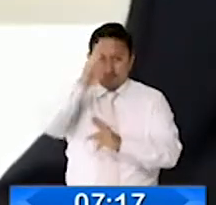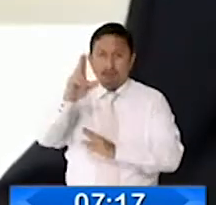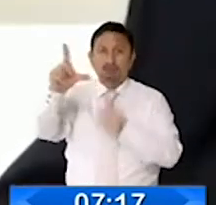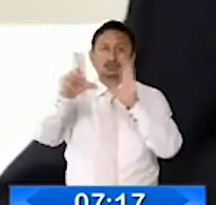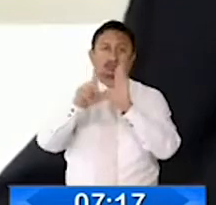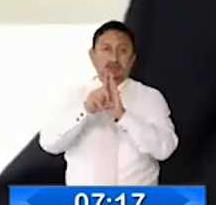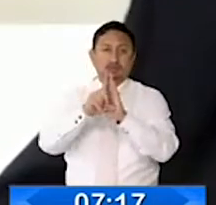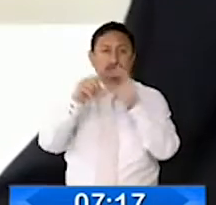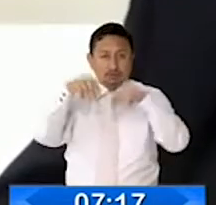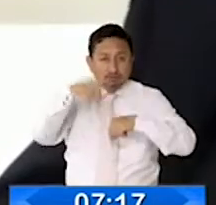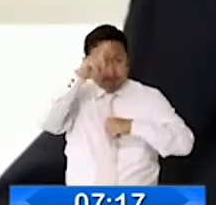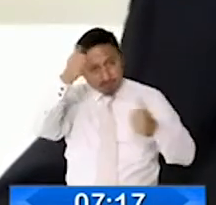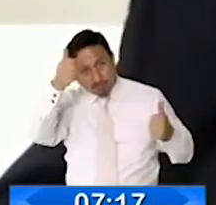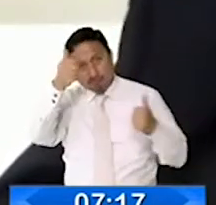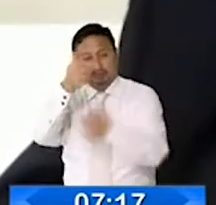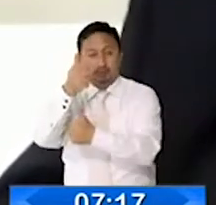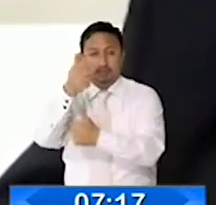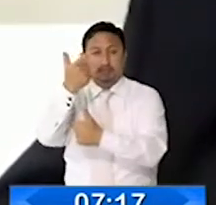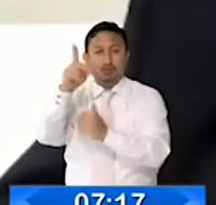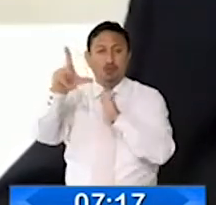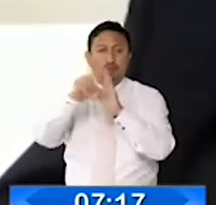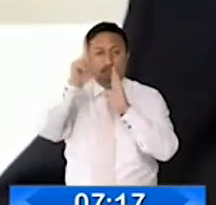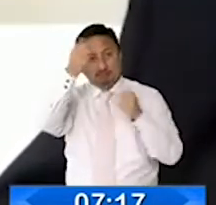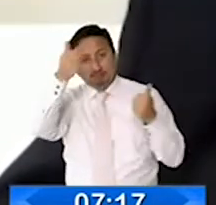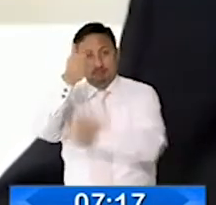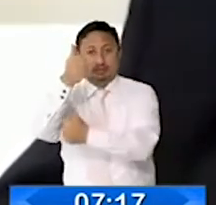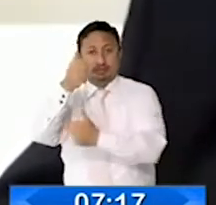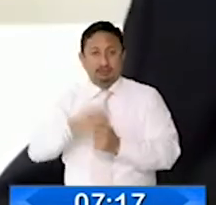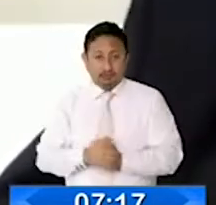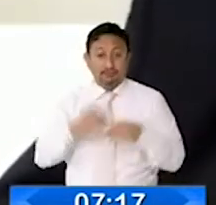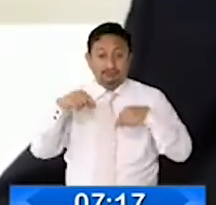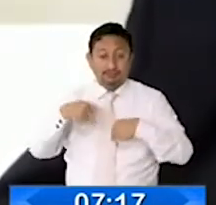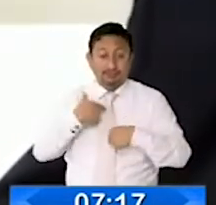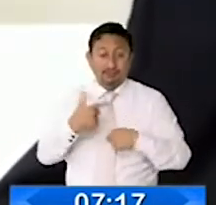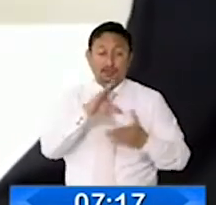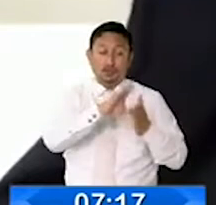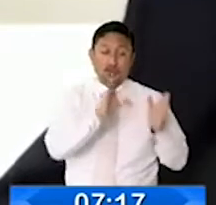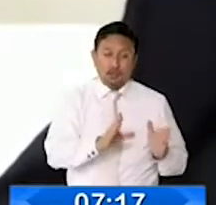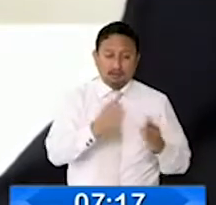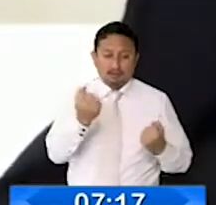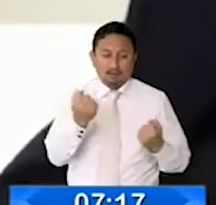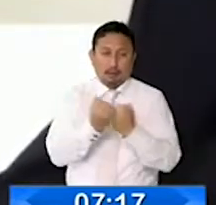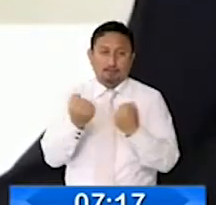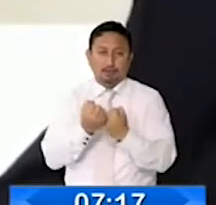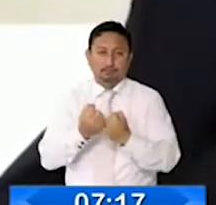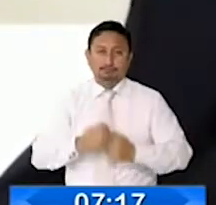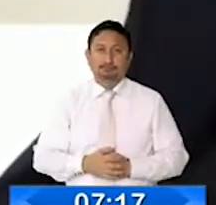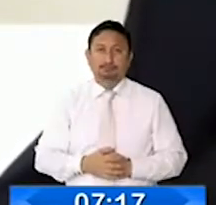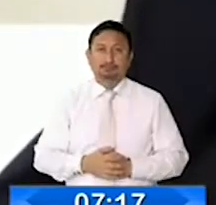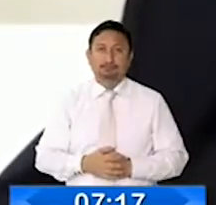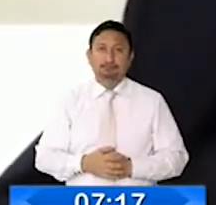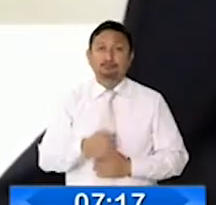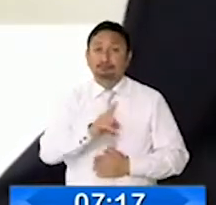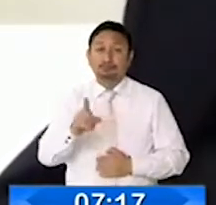jurídica, de sometimiento al ordenamiento jurídico. Esa es, en cambio, la contribución ciudadana. Señor periodista, lo que hay